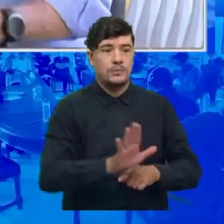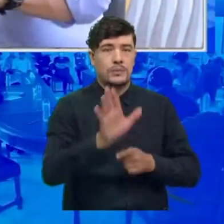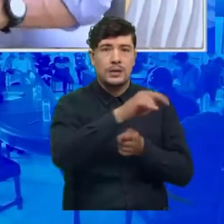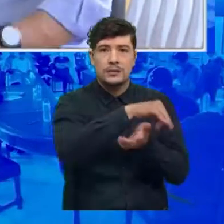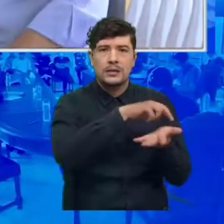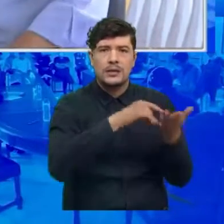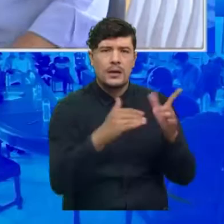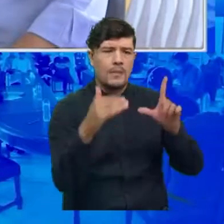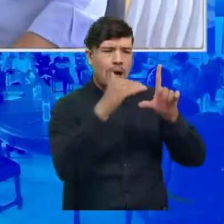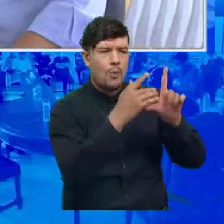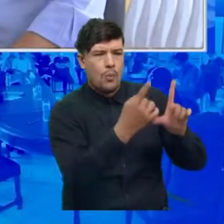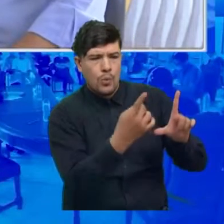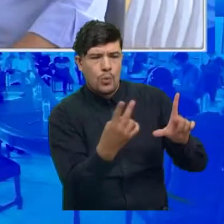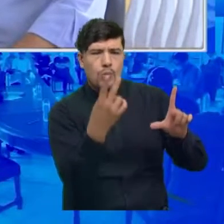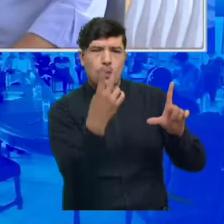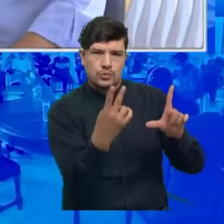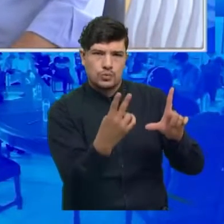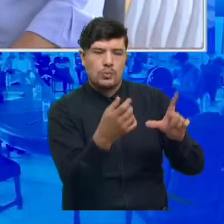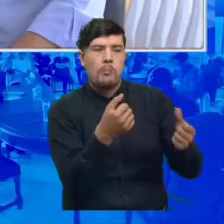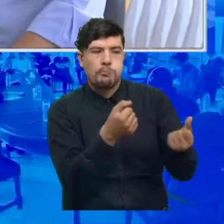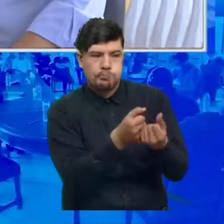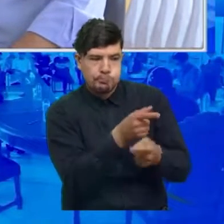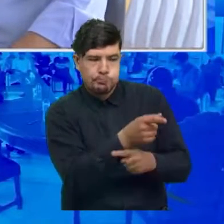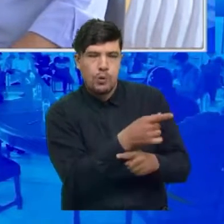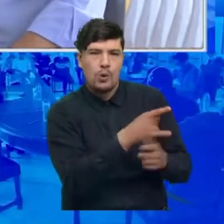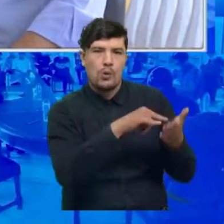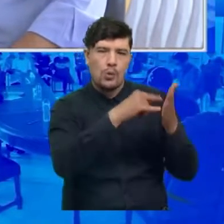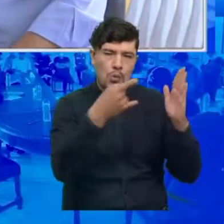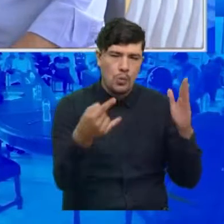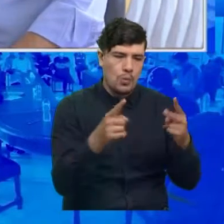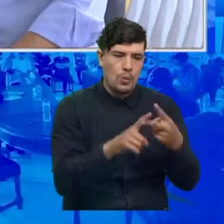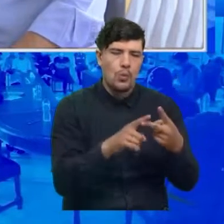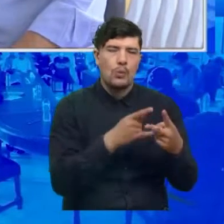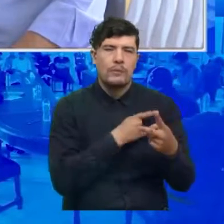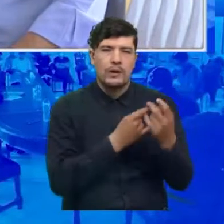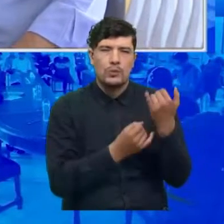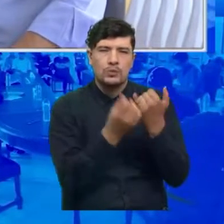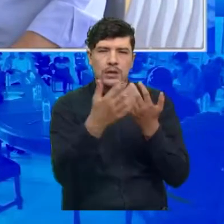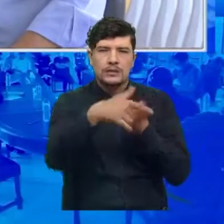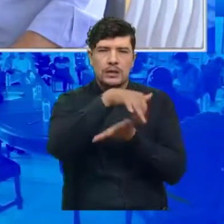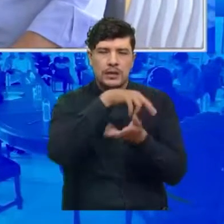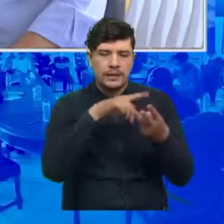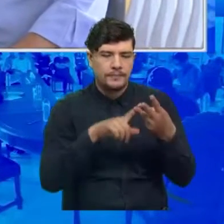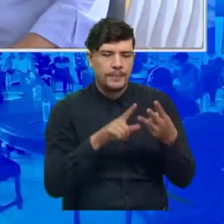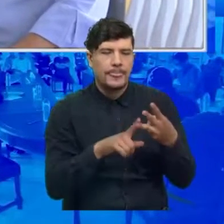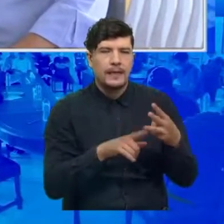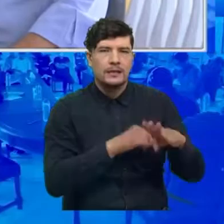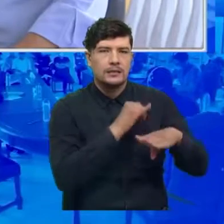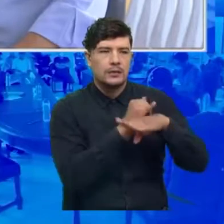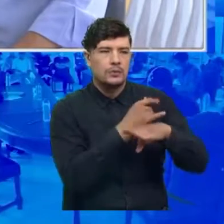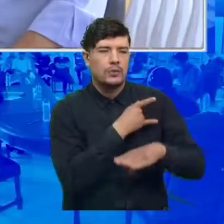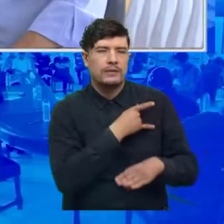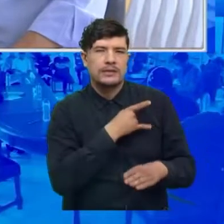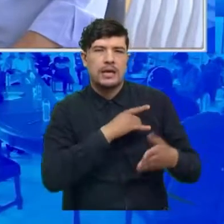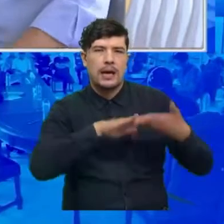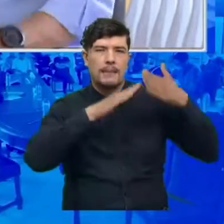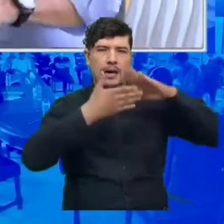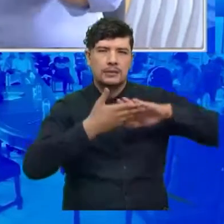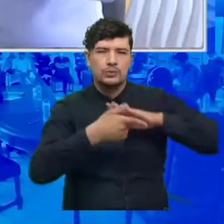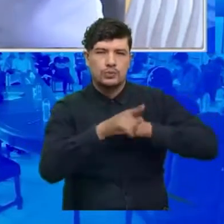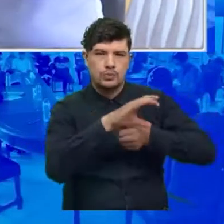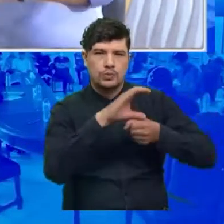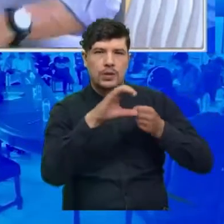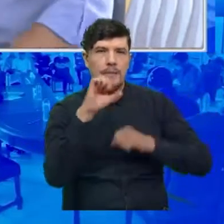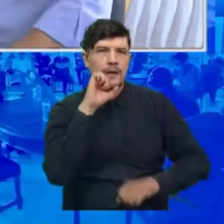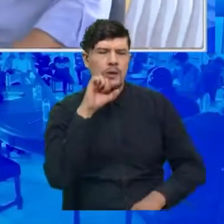en la universidad industrial de santander las unidades tecnológicas del instituto universitario de la paz en barrancabermeja que son más de